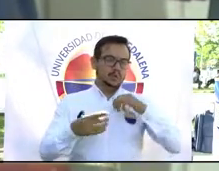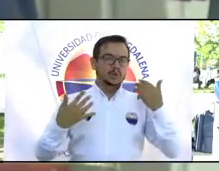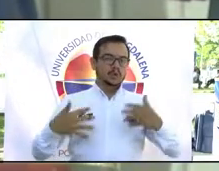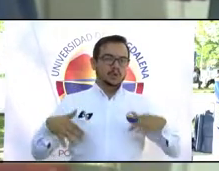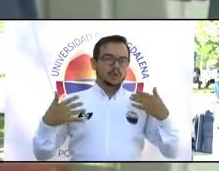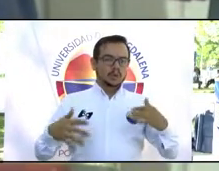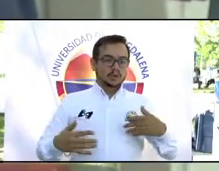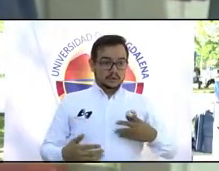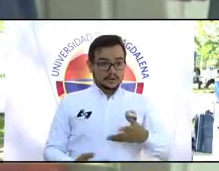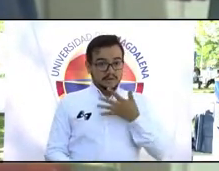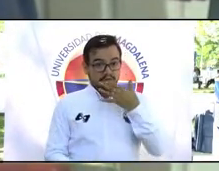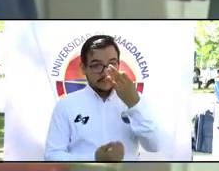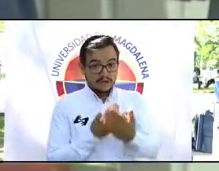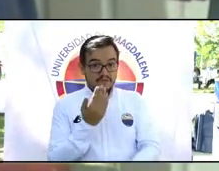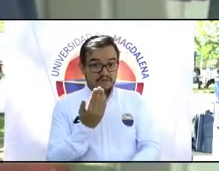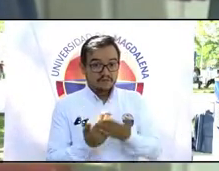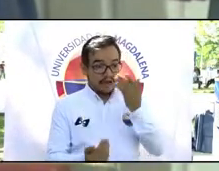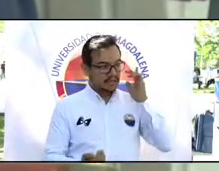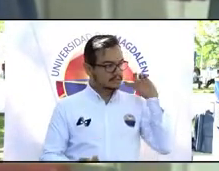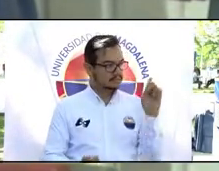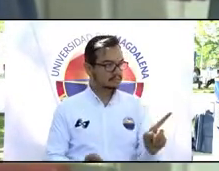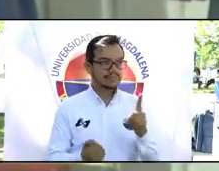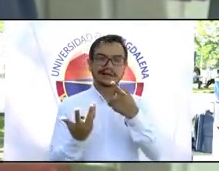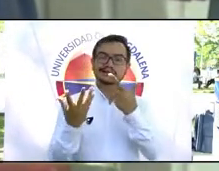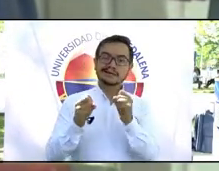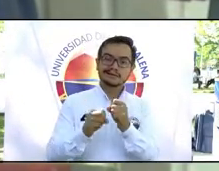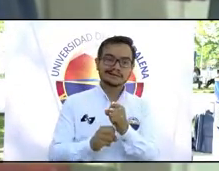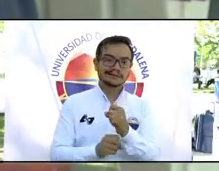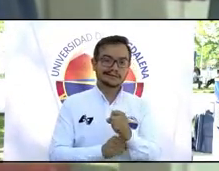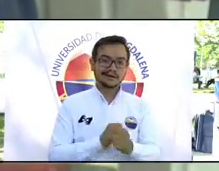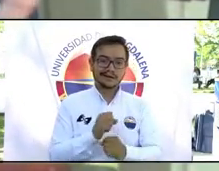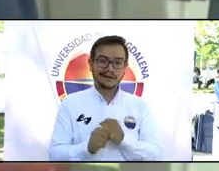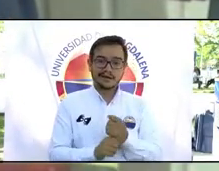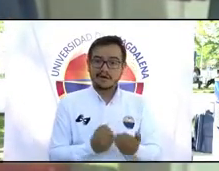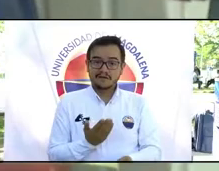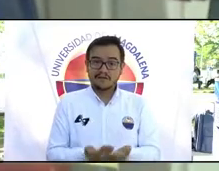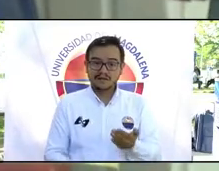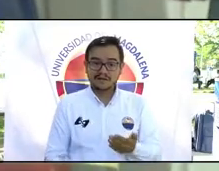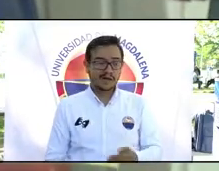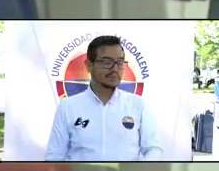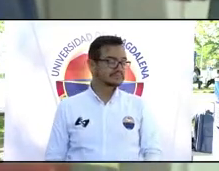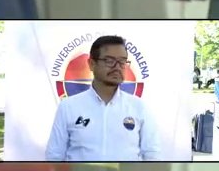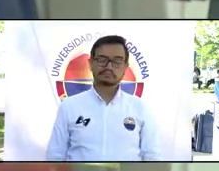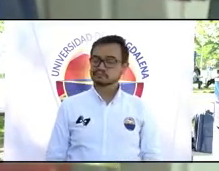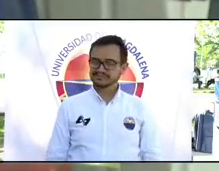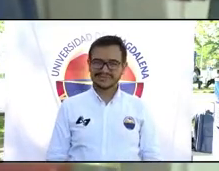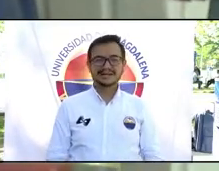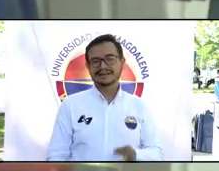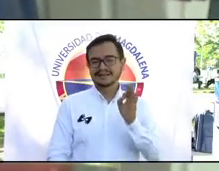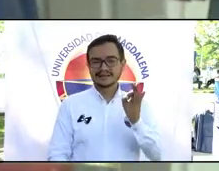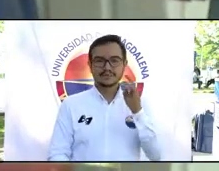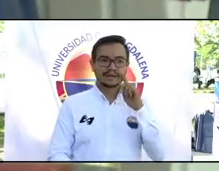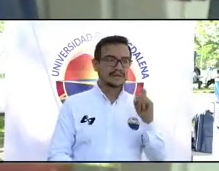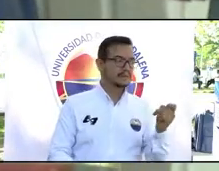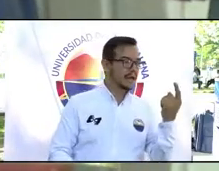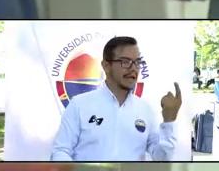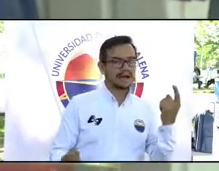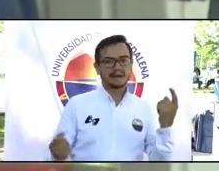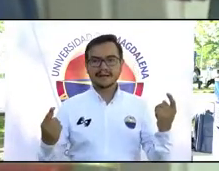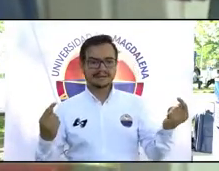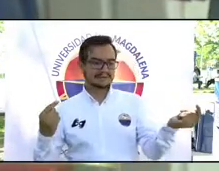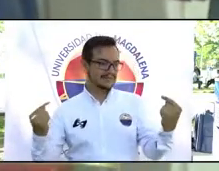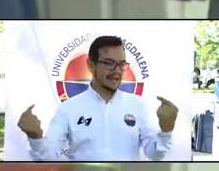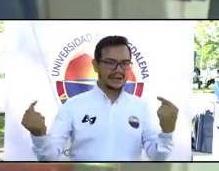sido fácil nunca en estos 60 años y no va a seguir siendo fácil. Seguramente siempre va a haber cuestionamientos,